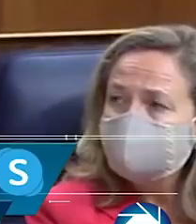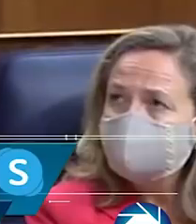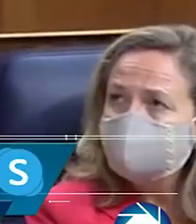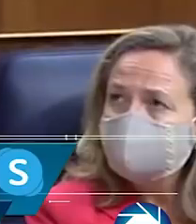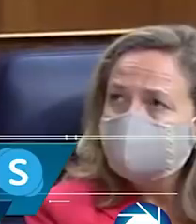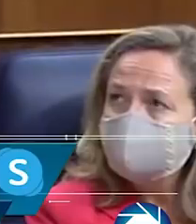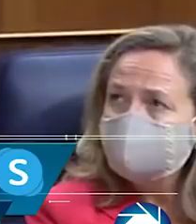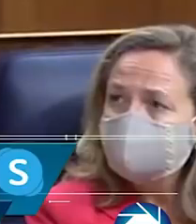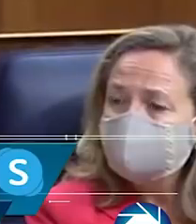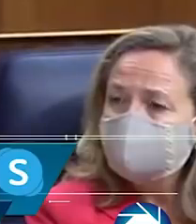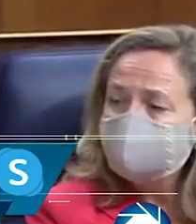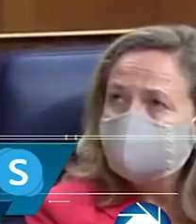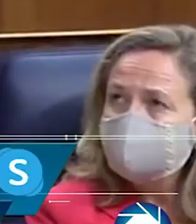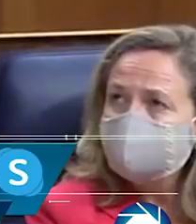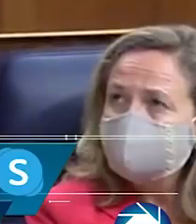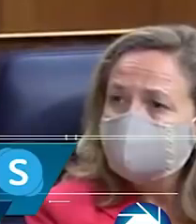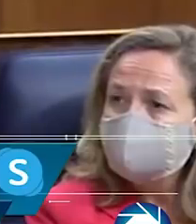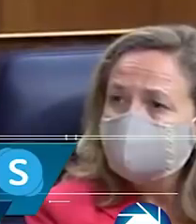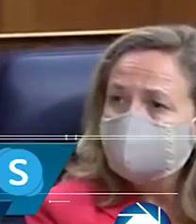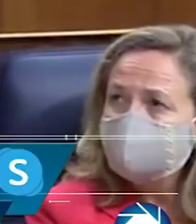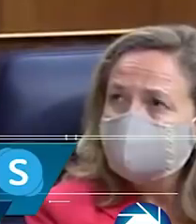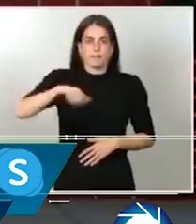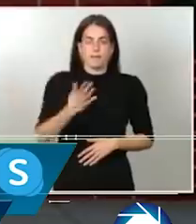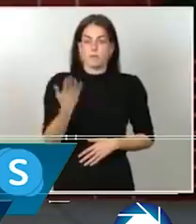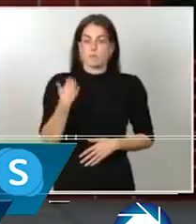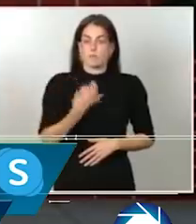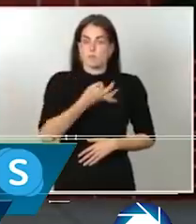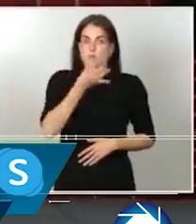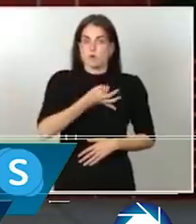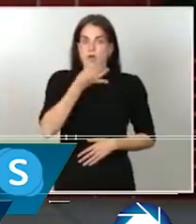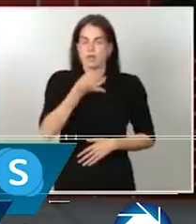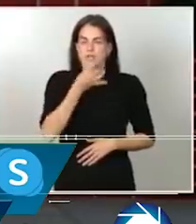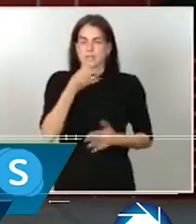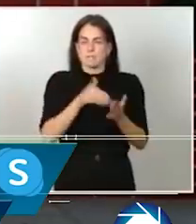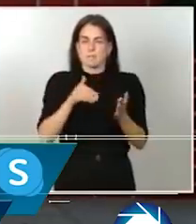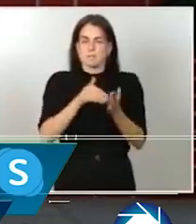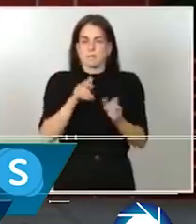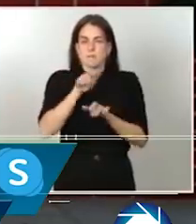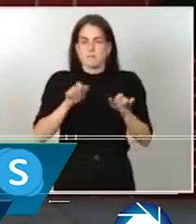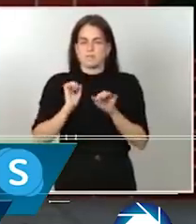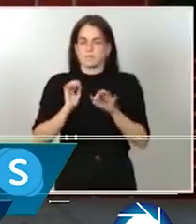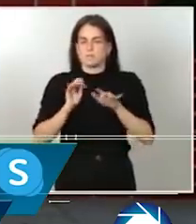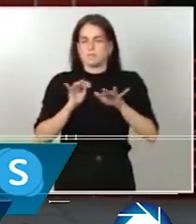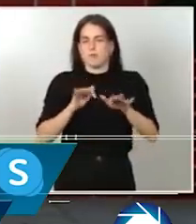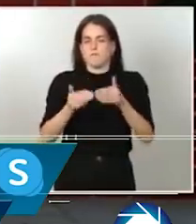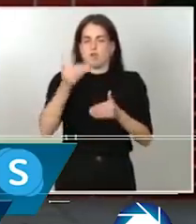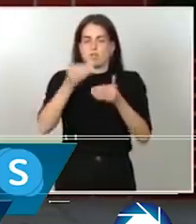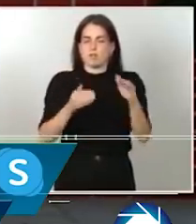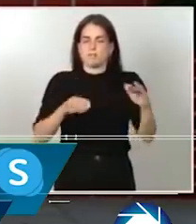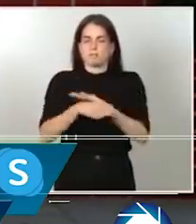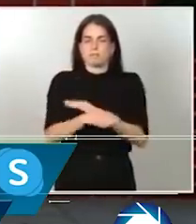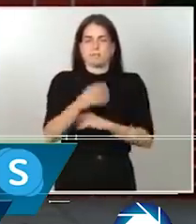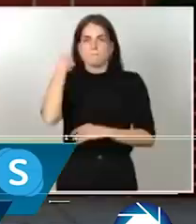trono mohamed el sexto esto es una historia que viene de muy atrás y desconocerla pues indica que la ministra son todos y ustedes